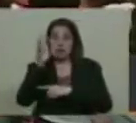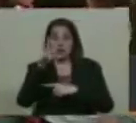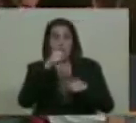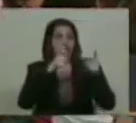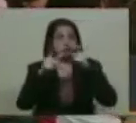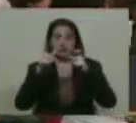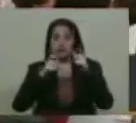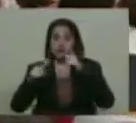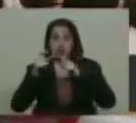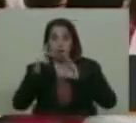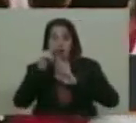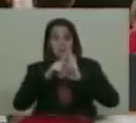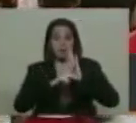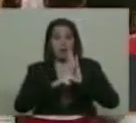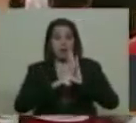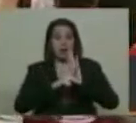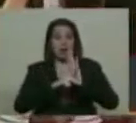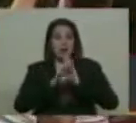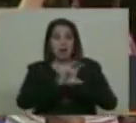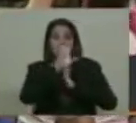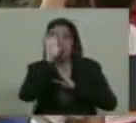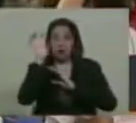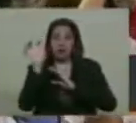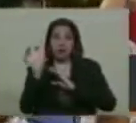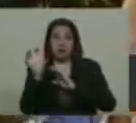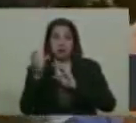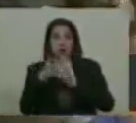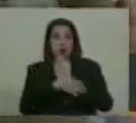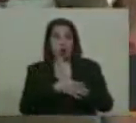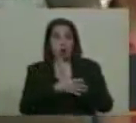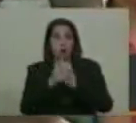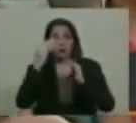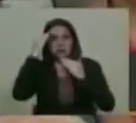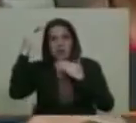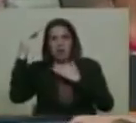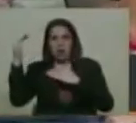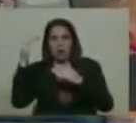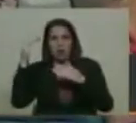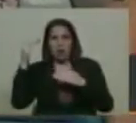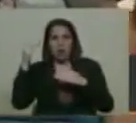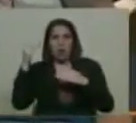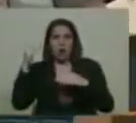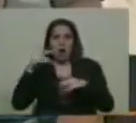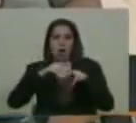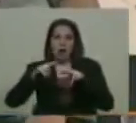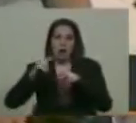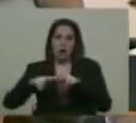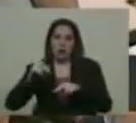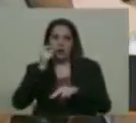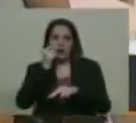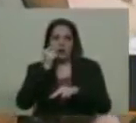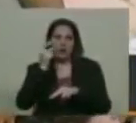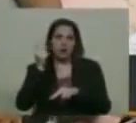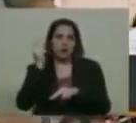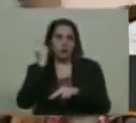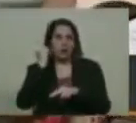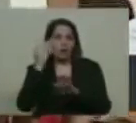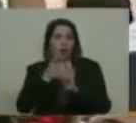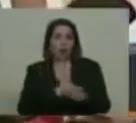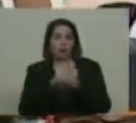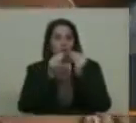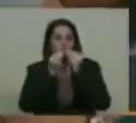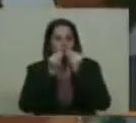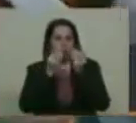consulta con el plan de la patria. Un saludo a los niños y a las niñas presentes. Que Dios los bendiga. Que Dios los bendiga. Les envío un